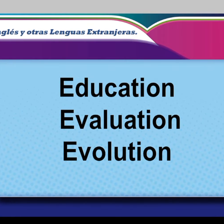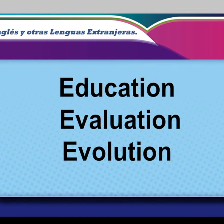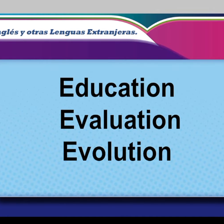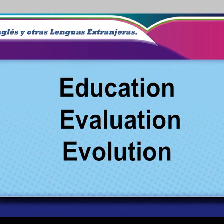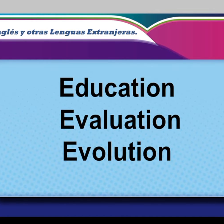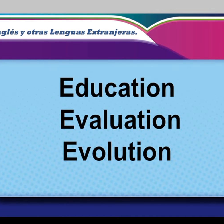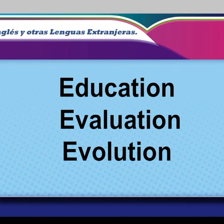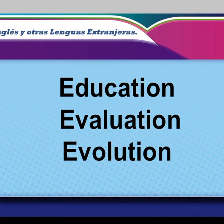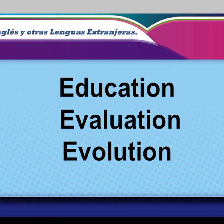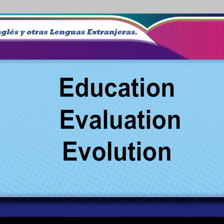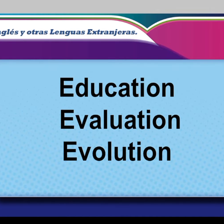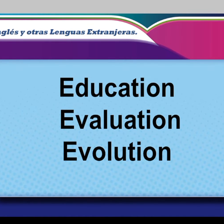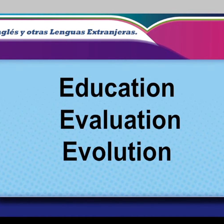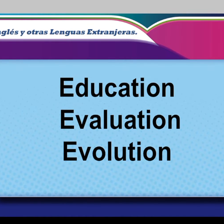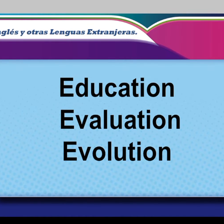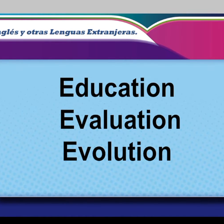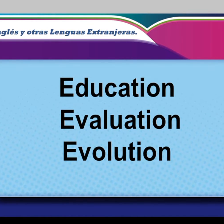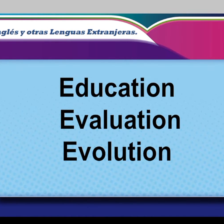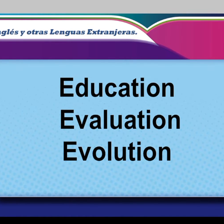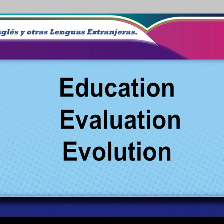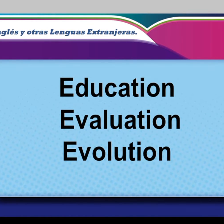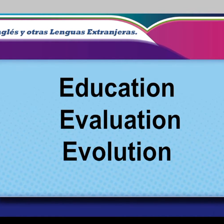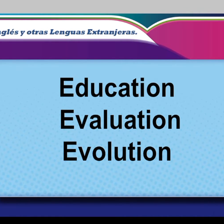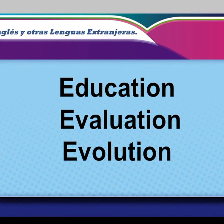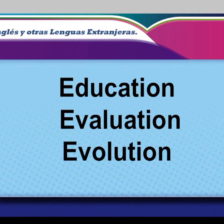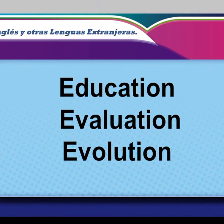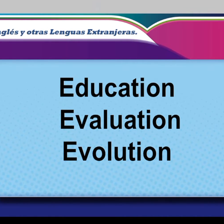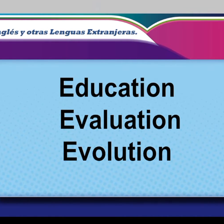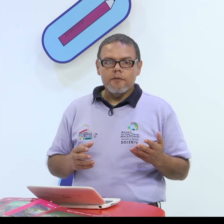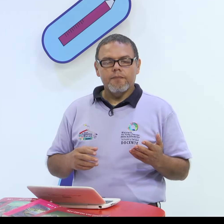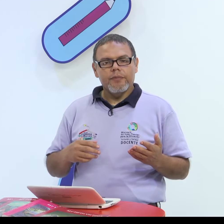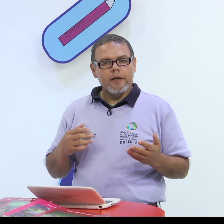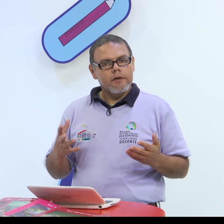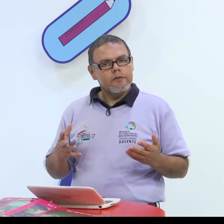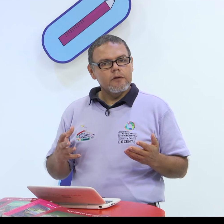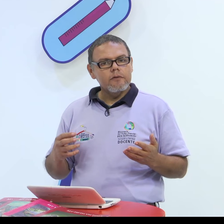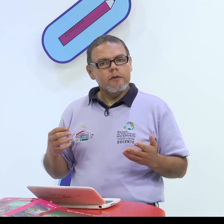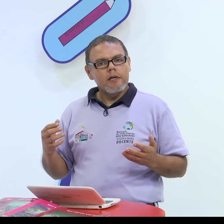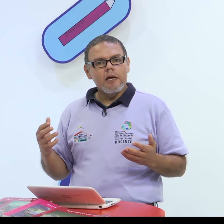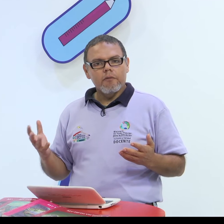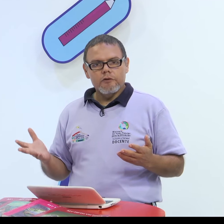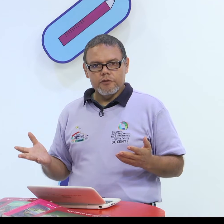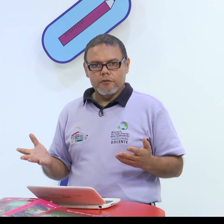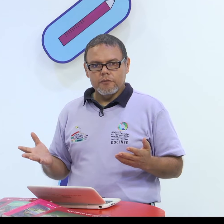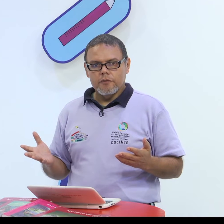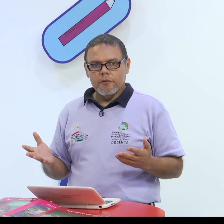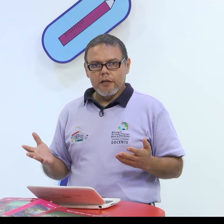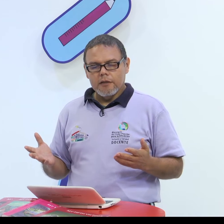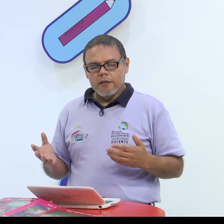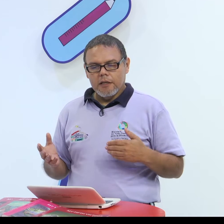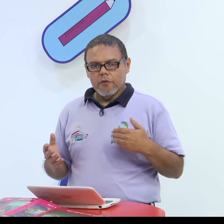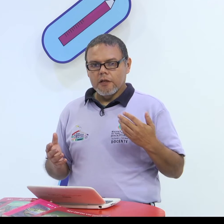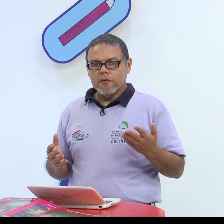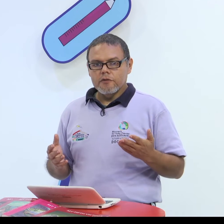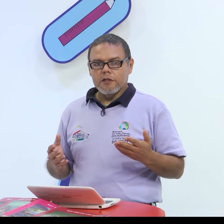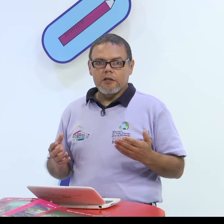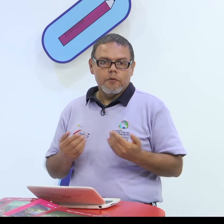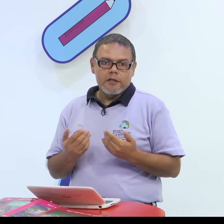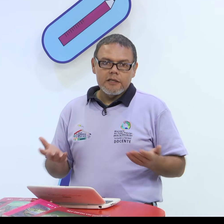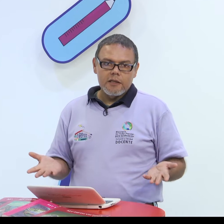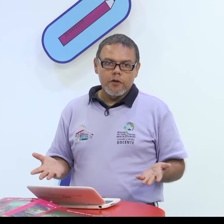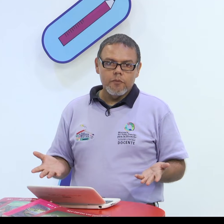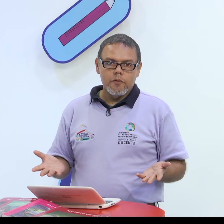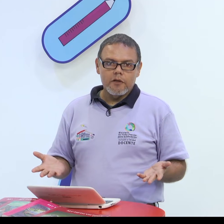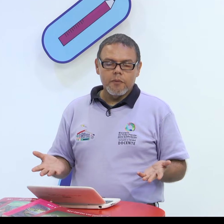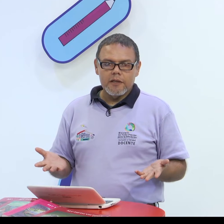evaluation y, por supuesto, evolution. ¿Okay? Recuerden, educación, evaluación, evolución. ¿Okay? Tenemos que ir evolucionando,